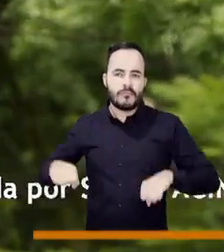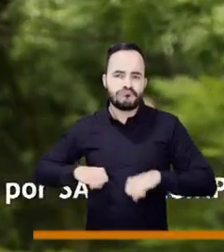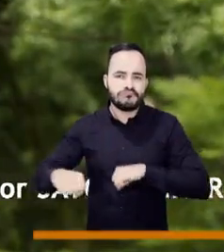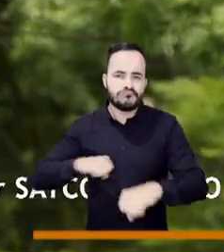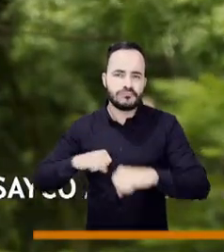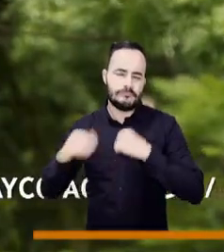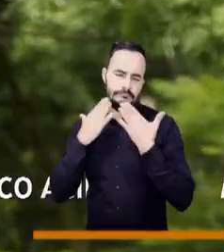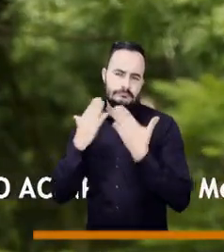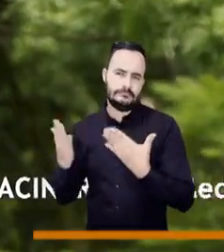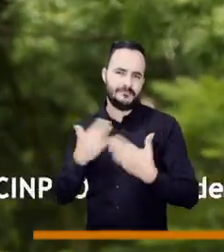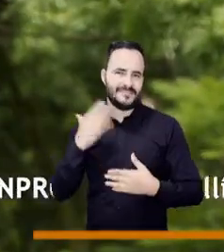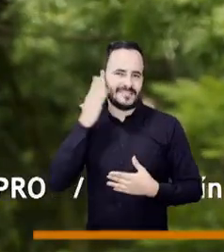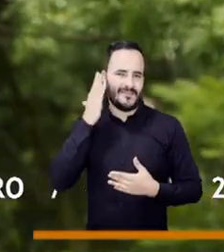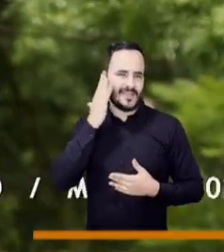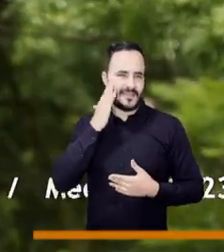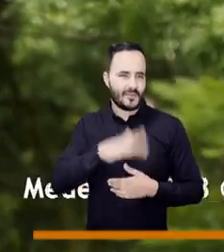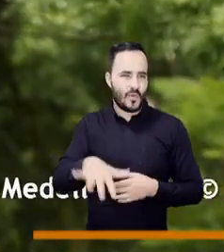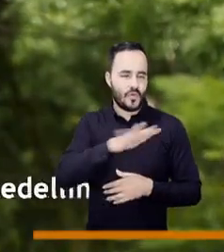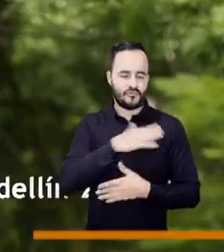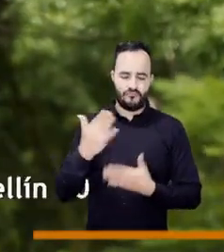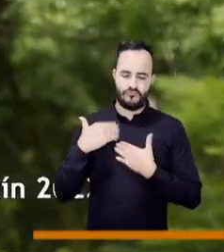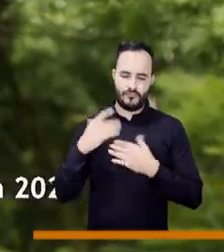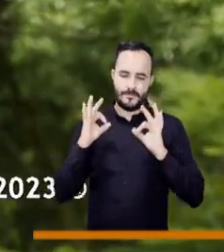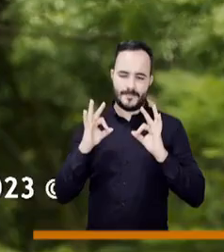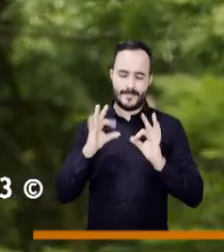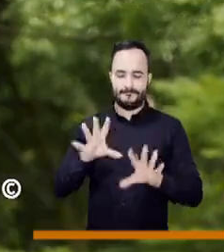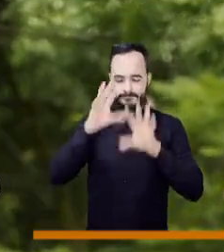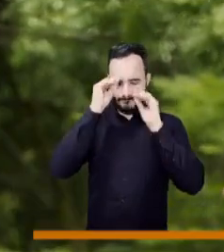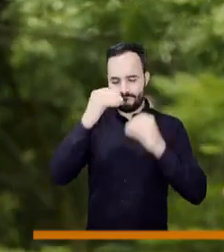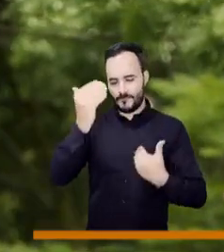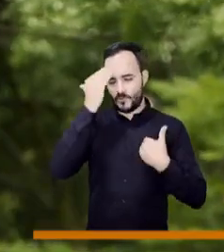sitios donde se encuentran y participar de estas decisiones